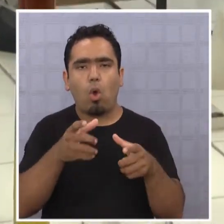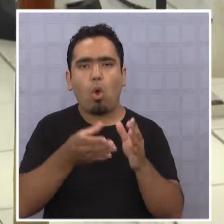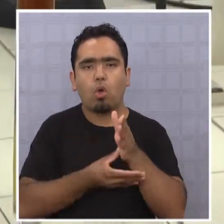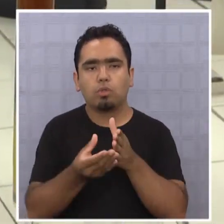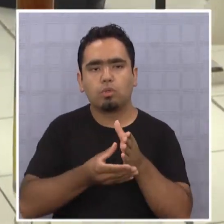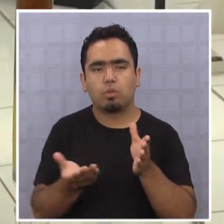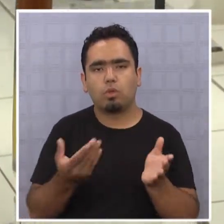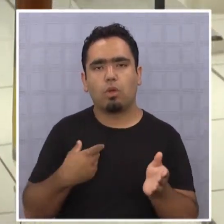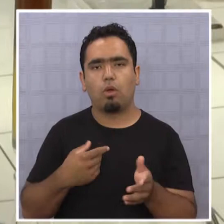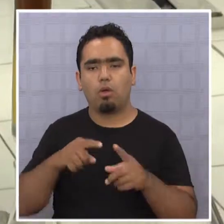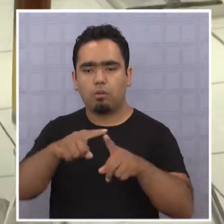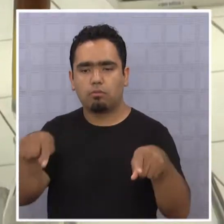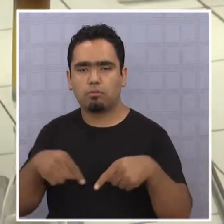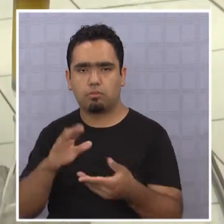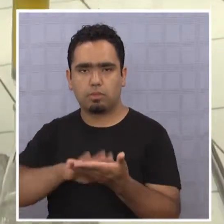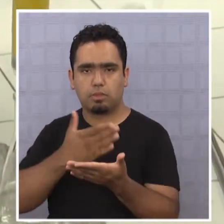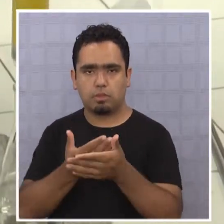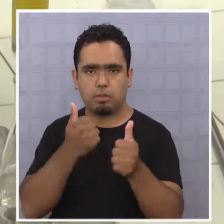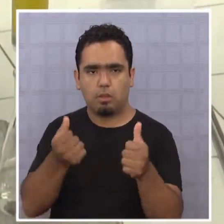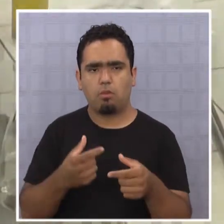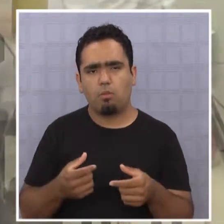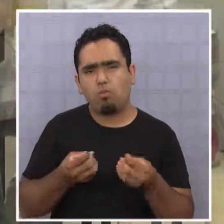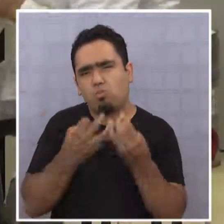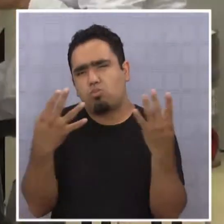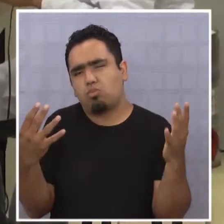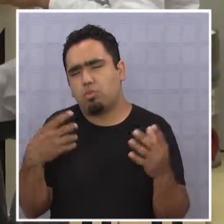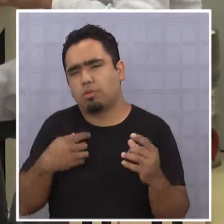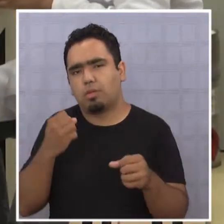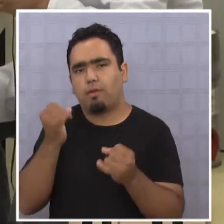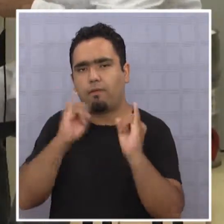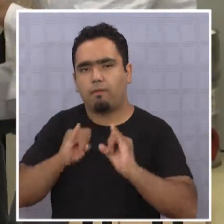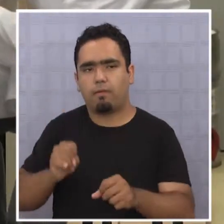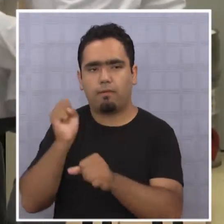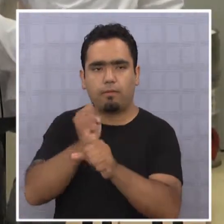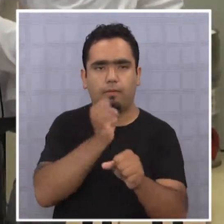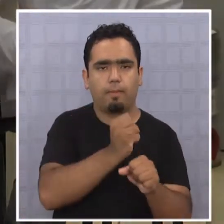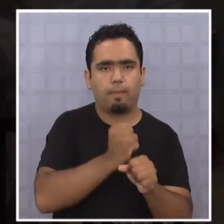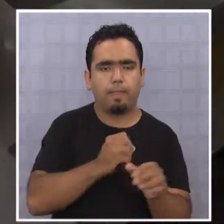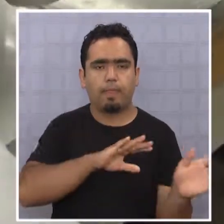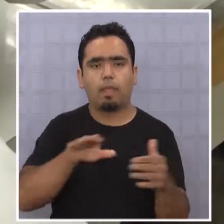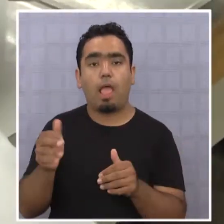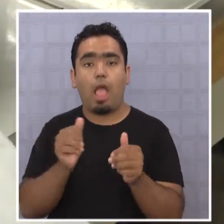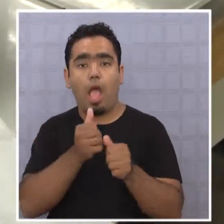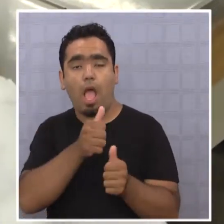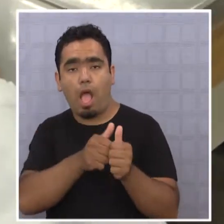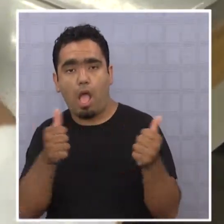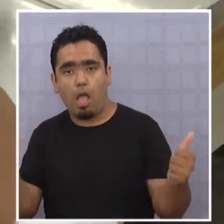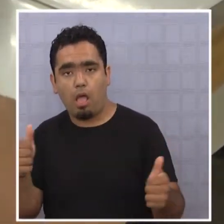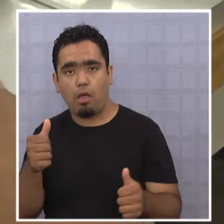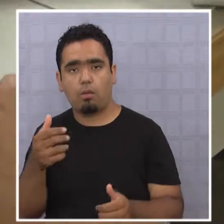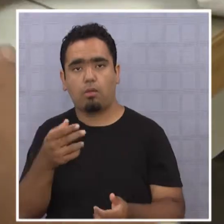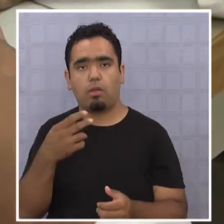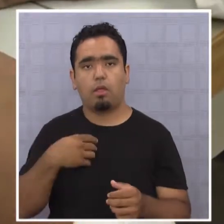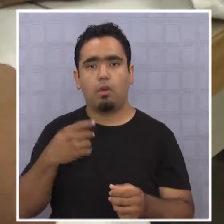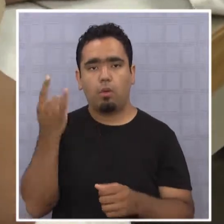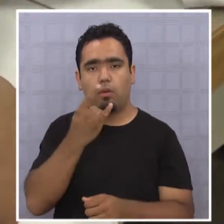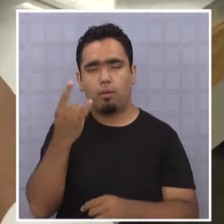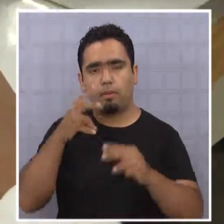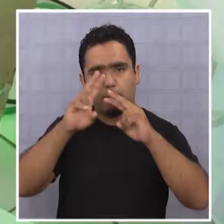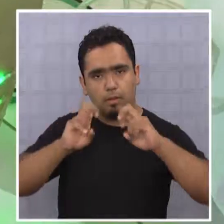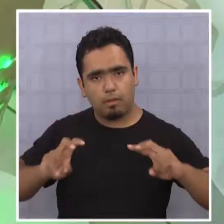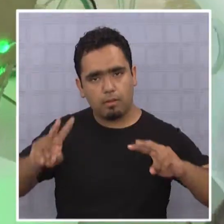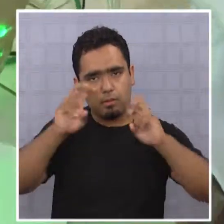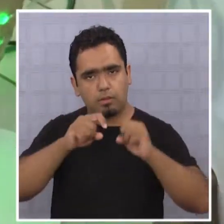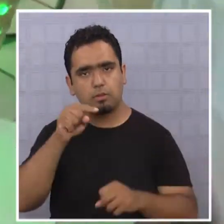cosméticas, consultorios, laboratorio clínico. Es súper amplio el campo que pueden tener los alumnos. Según las autoridades de la